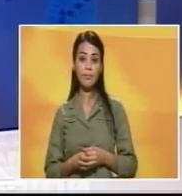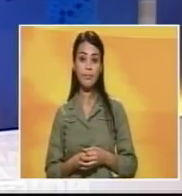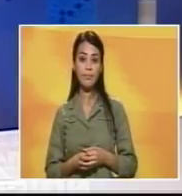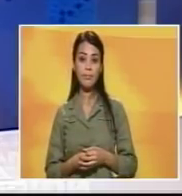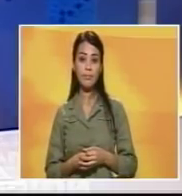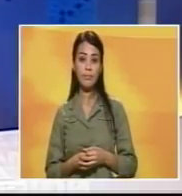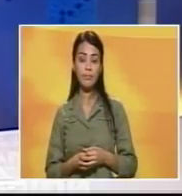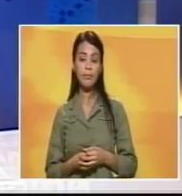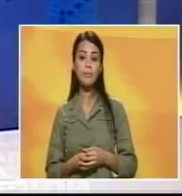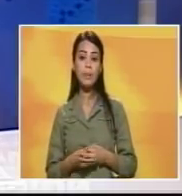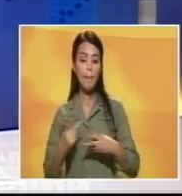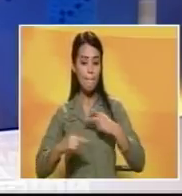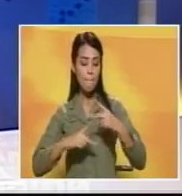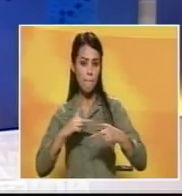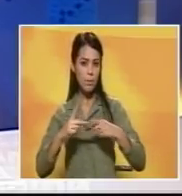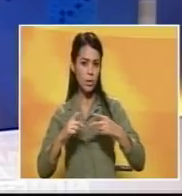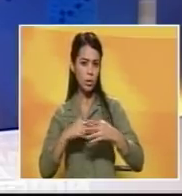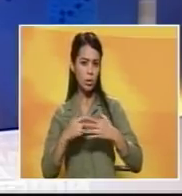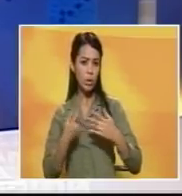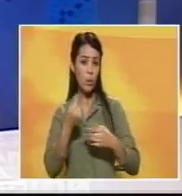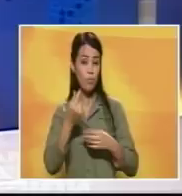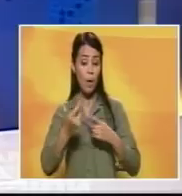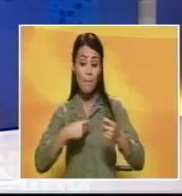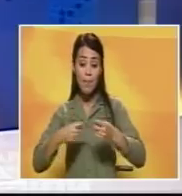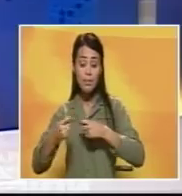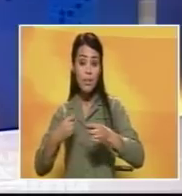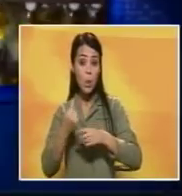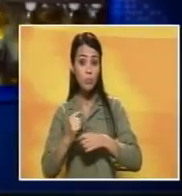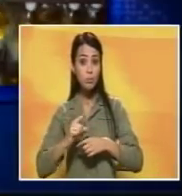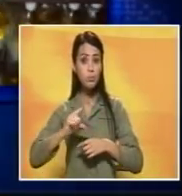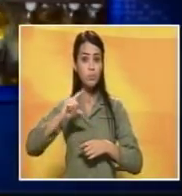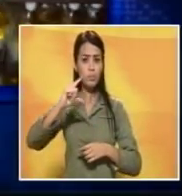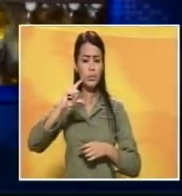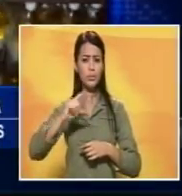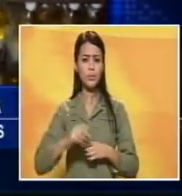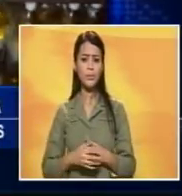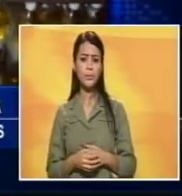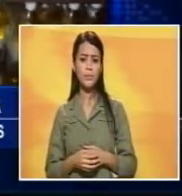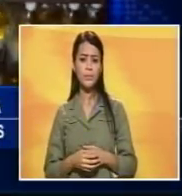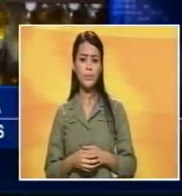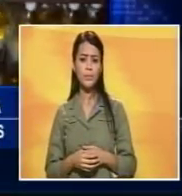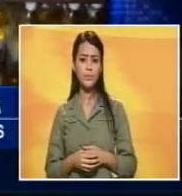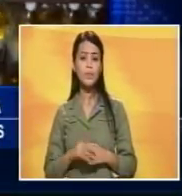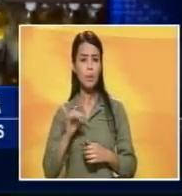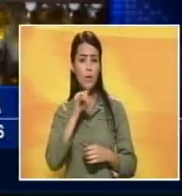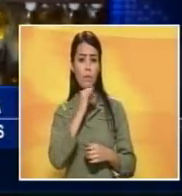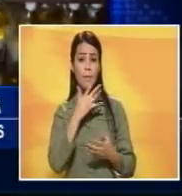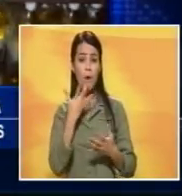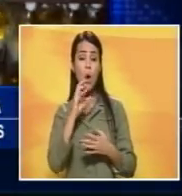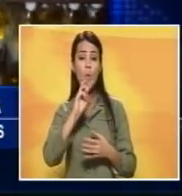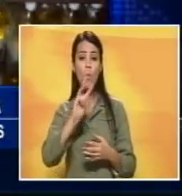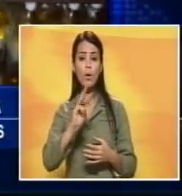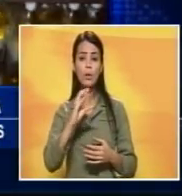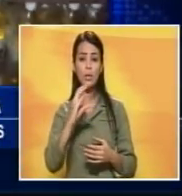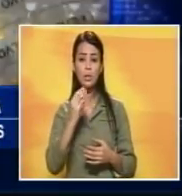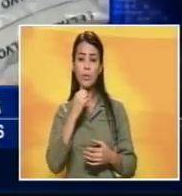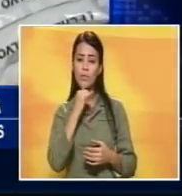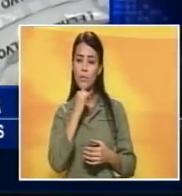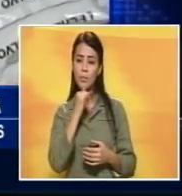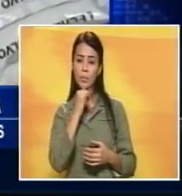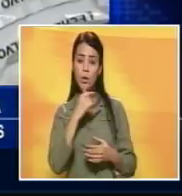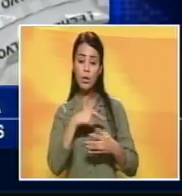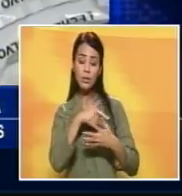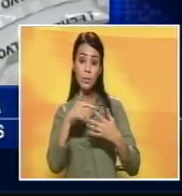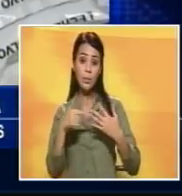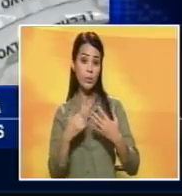locales de abastecimiento y producción que eran vendidos con sobreprecio. Así lo indicó el superintendente William Contreras, quien manifestó que estos productos